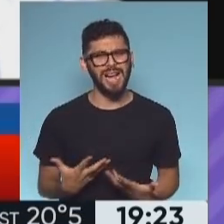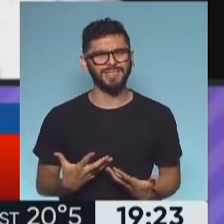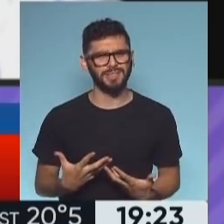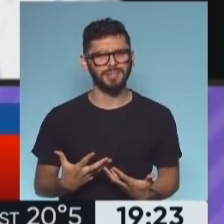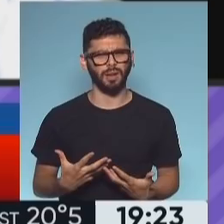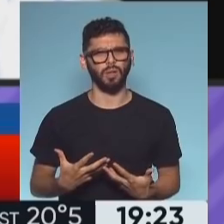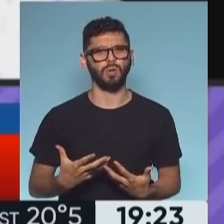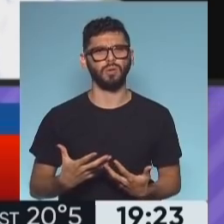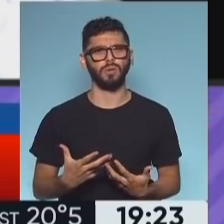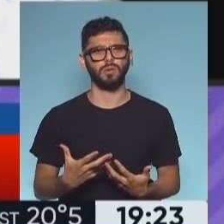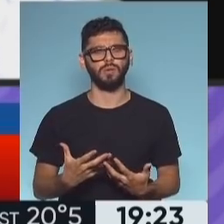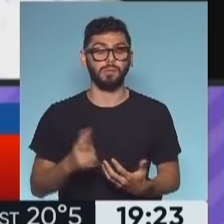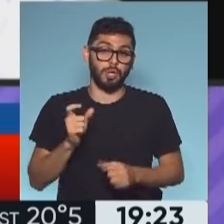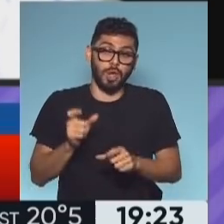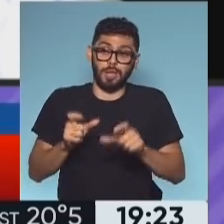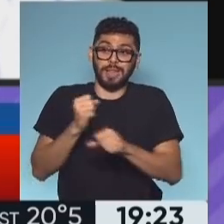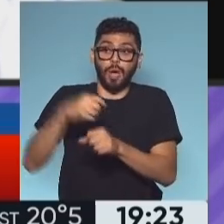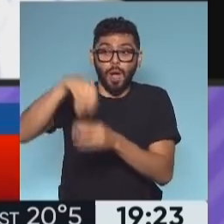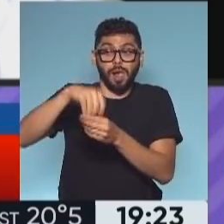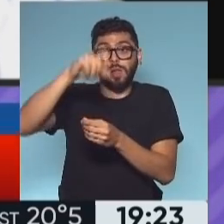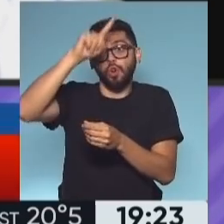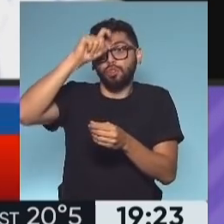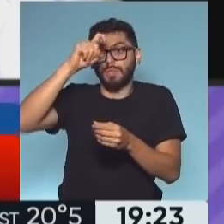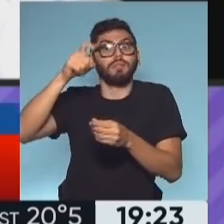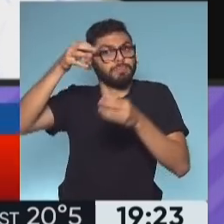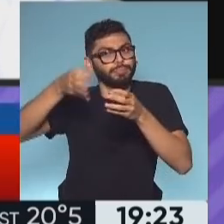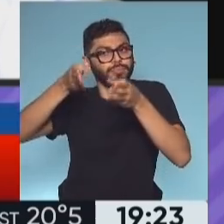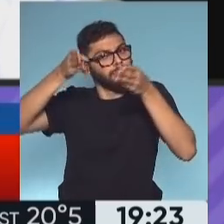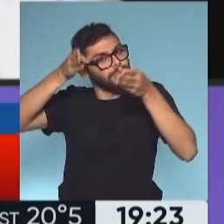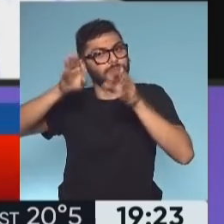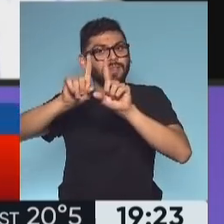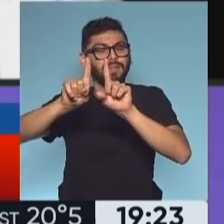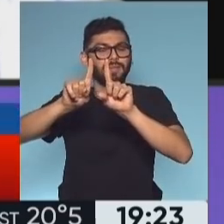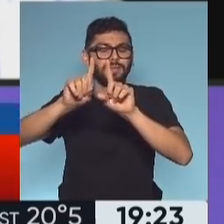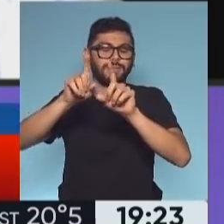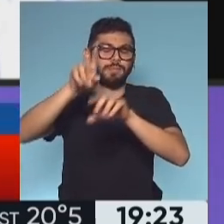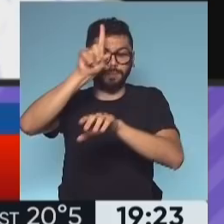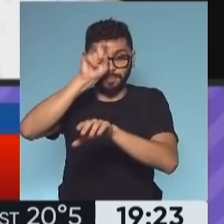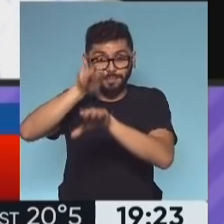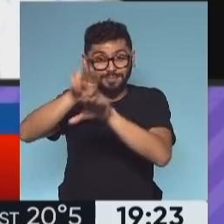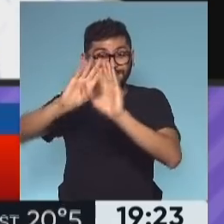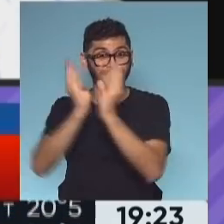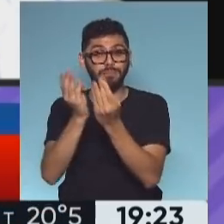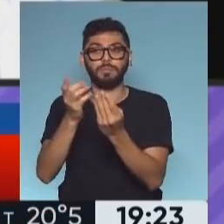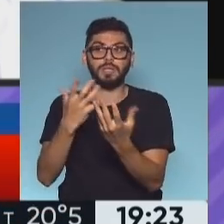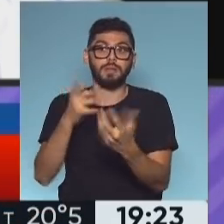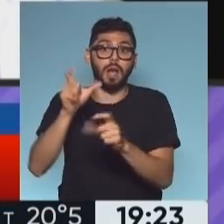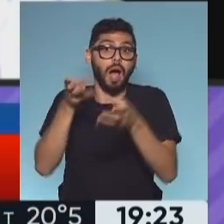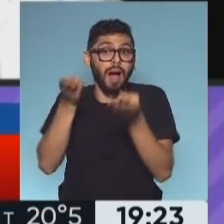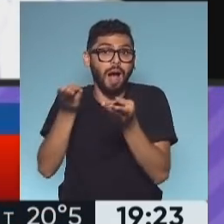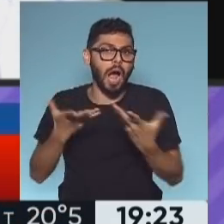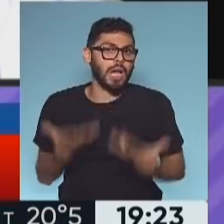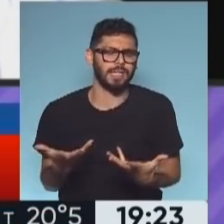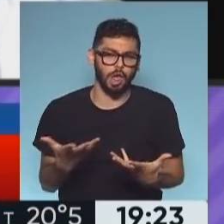personal de salud, del personal de terapias intensivas, entendible, por cierto, y creo que su frase fue, esto impacta en